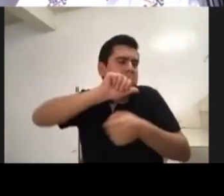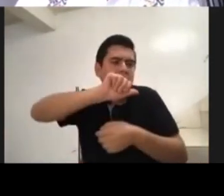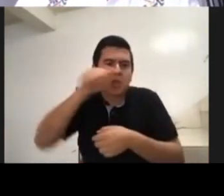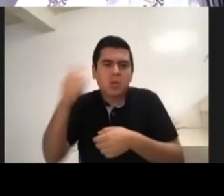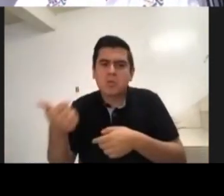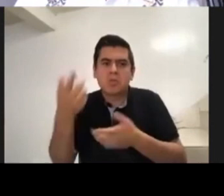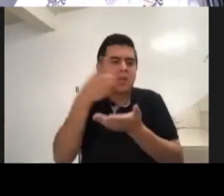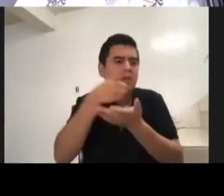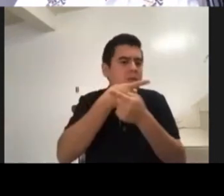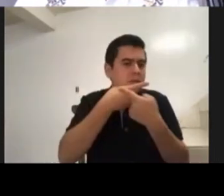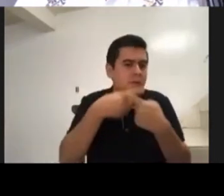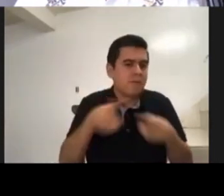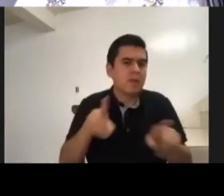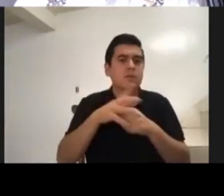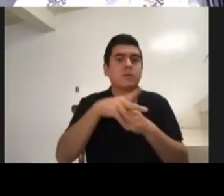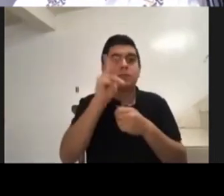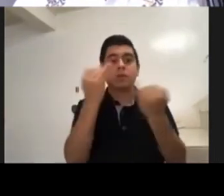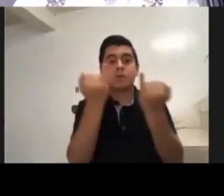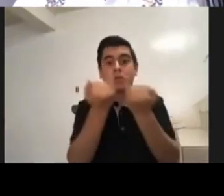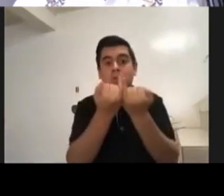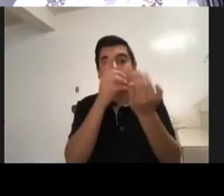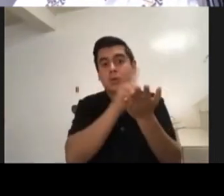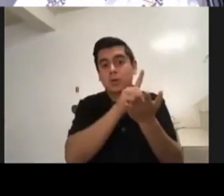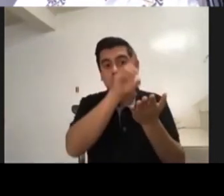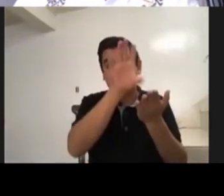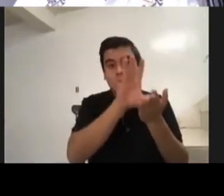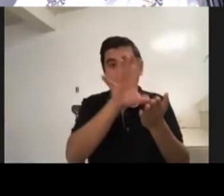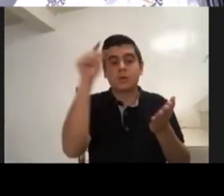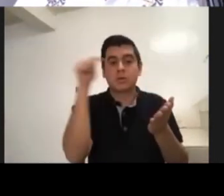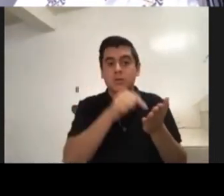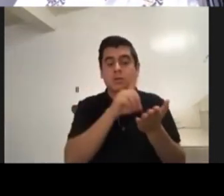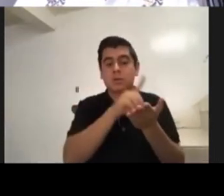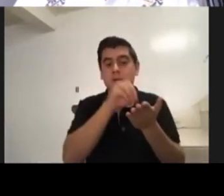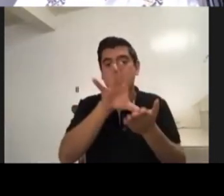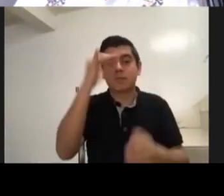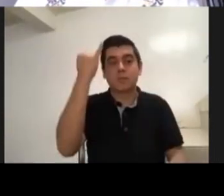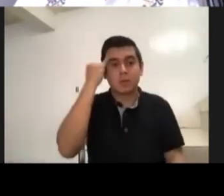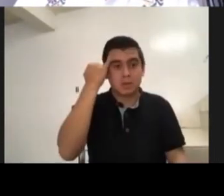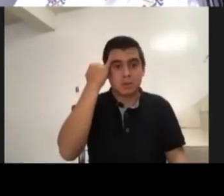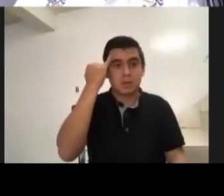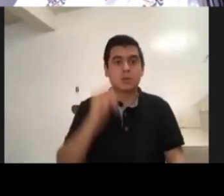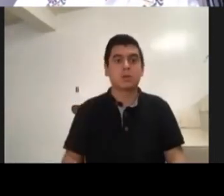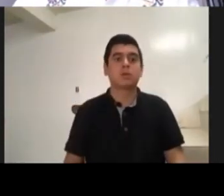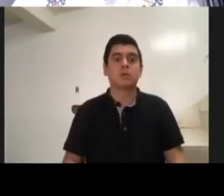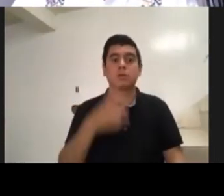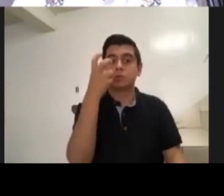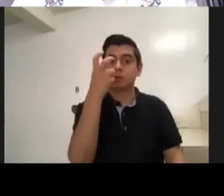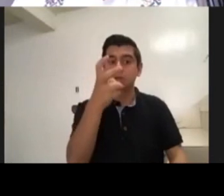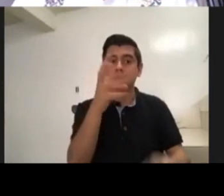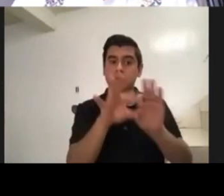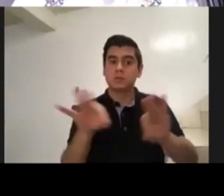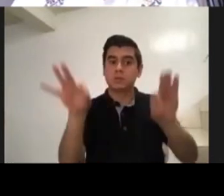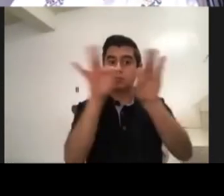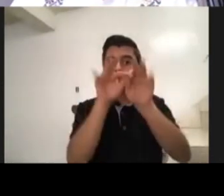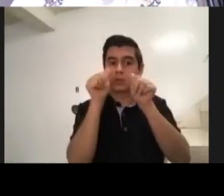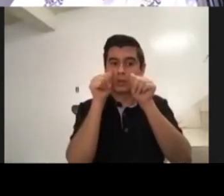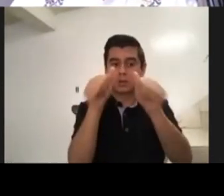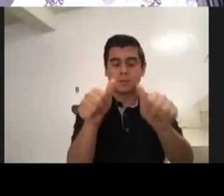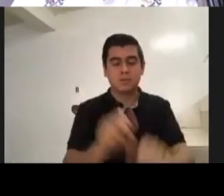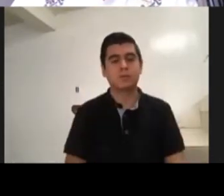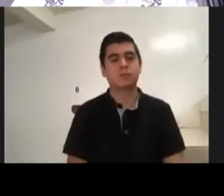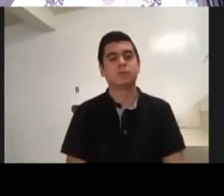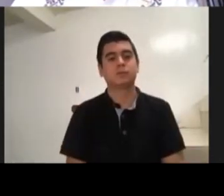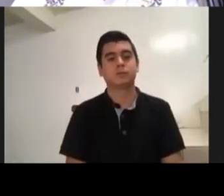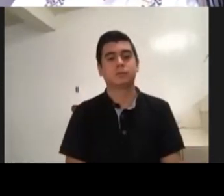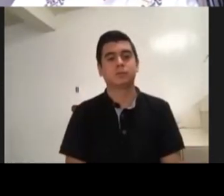la discapacidad y entre ellas la discapacidad intelectual es un problema muy importante de atender, ¿no? Entonces